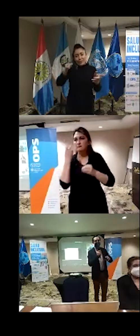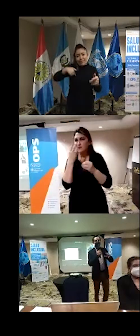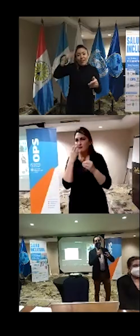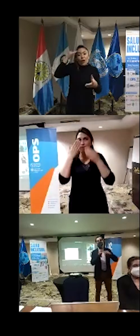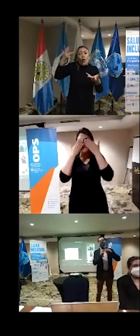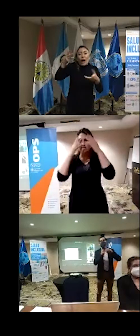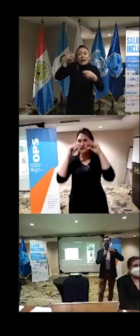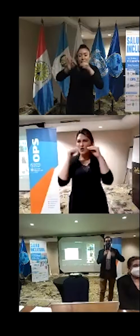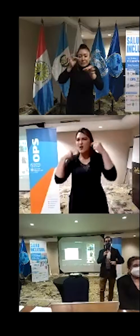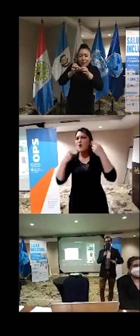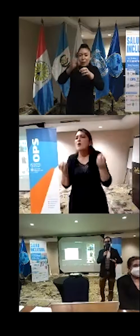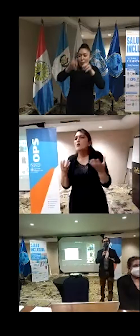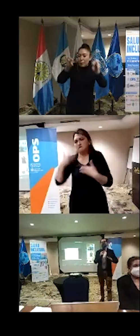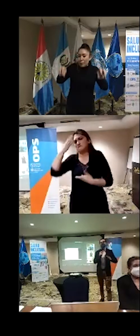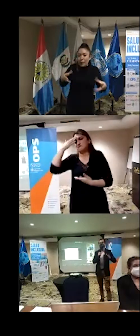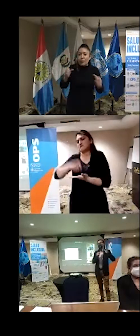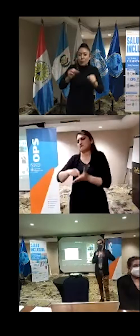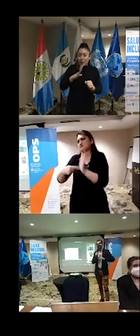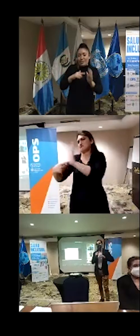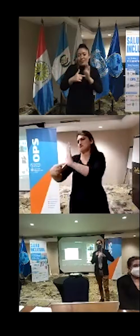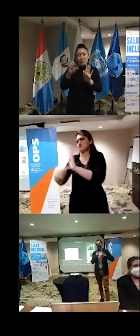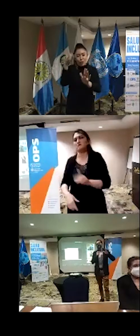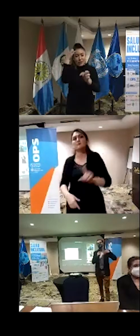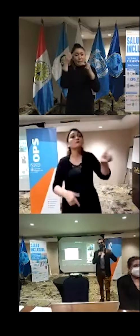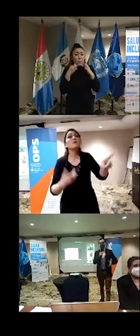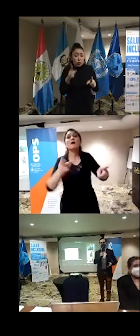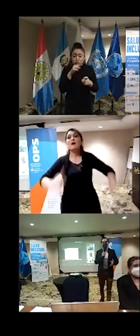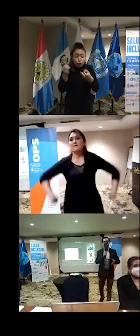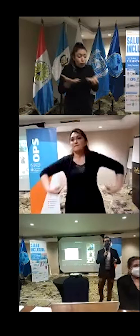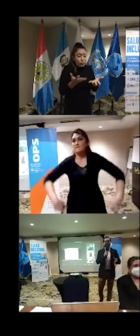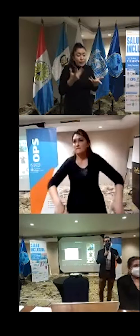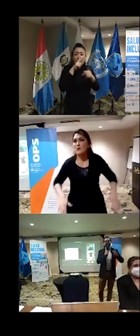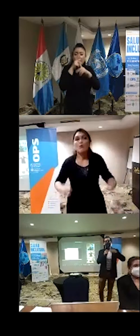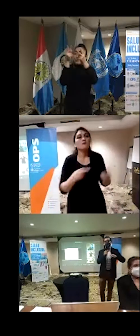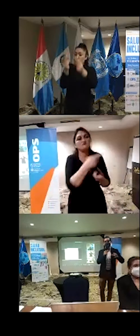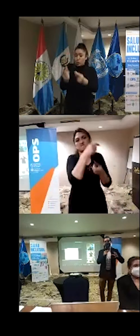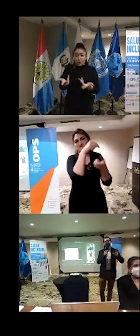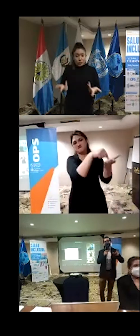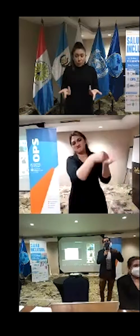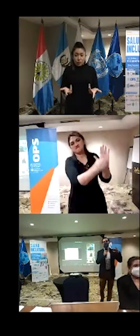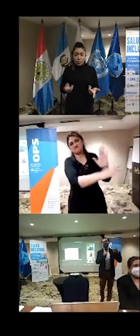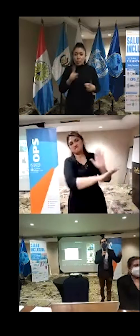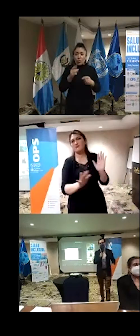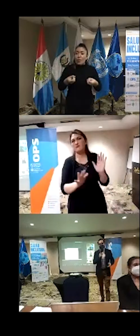aterrizan a las políticas públicas, no aterrizan a la asignación presupuestaria, no aterrizan a